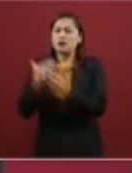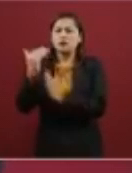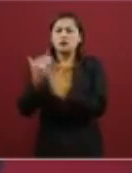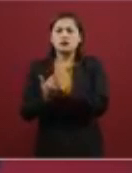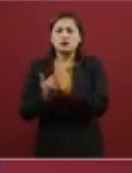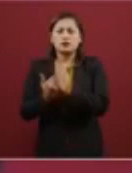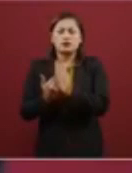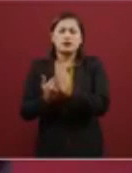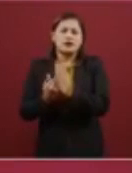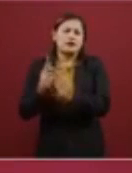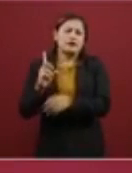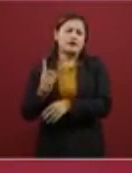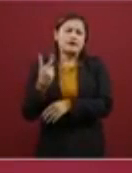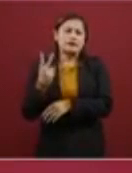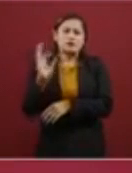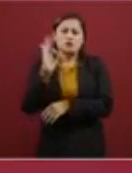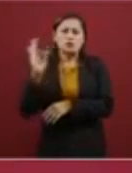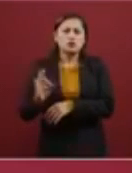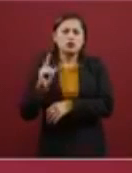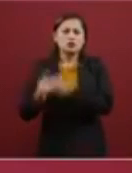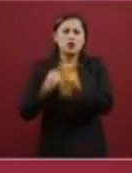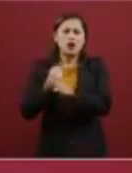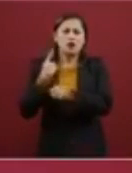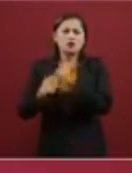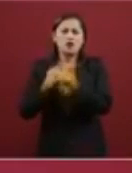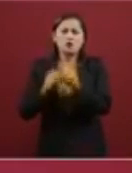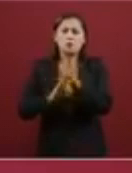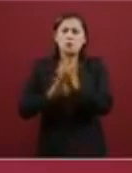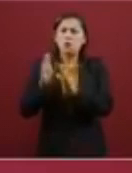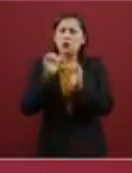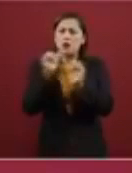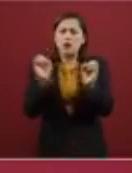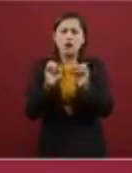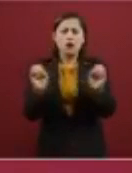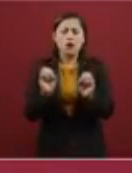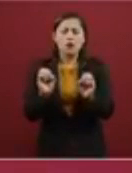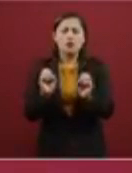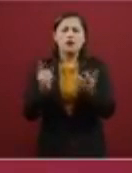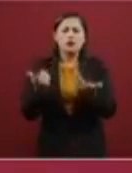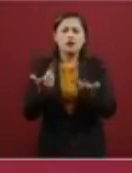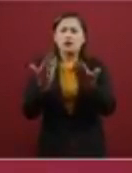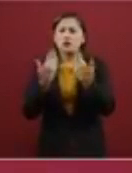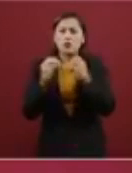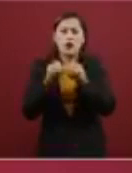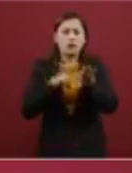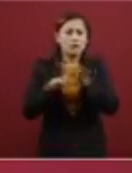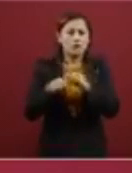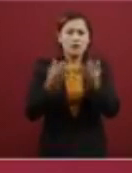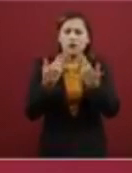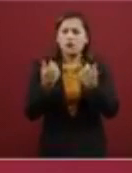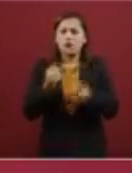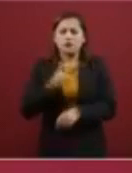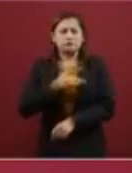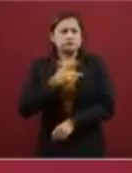menos crecimiento económico. Y si no hay crecimiento económico, no hay empleos. Y si no hay empleos, no hay bienestar. Y